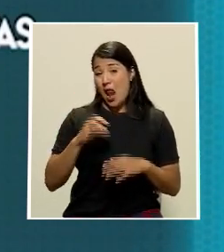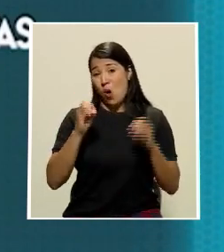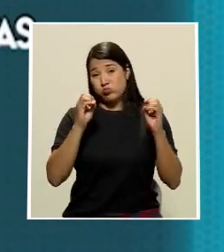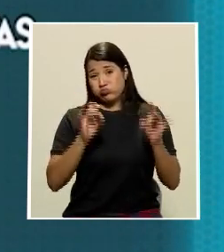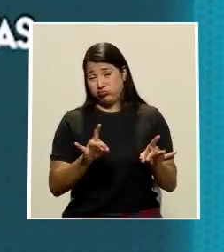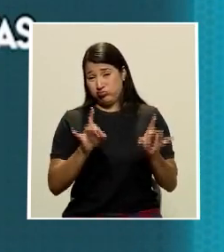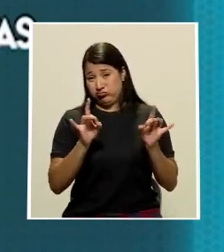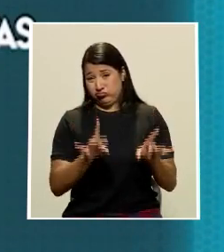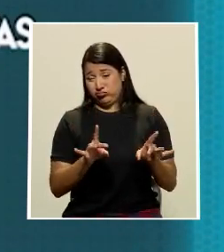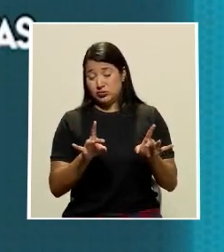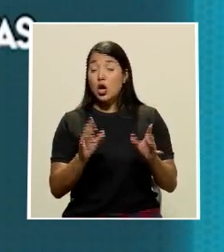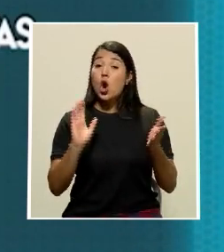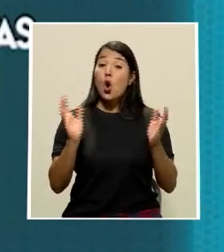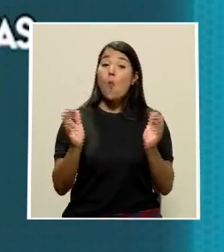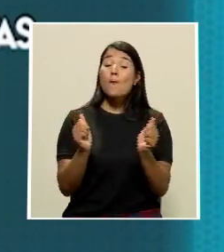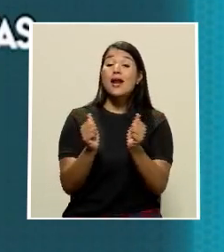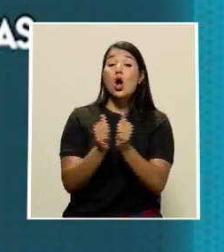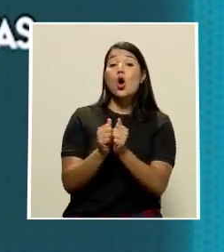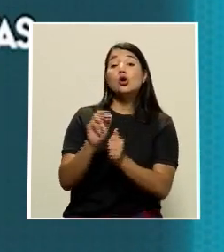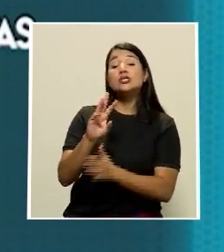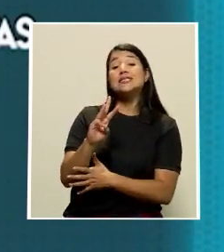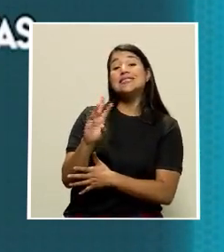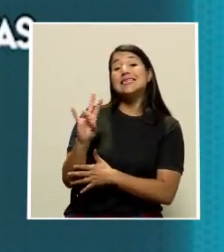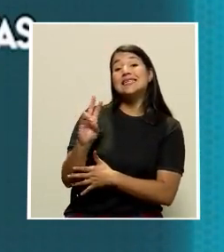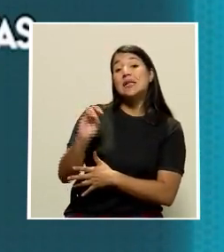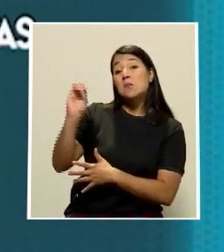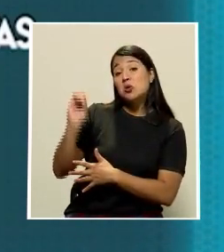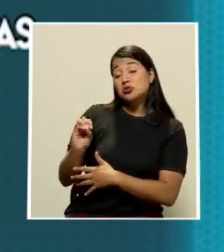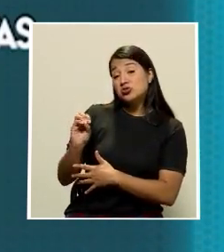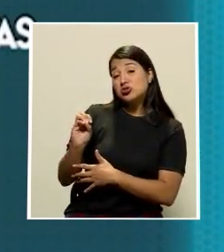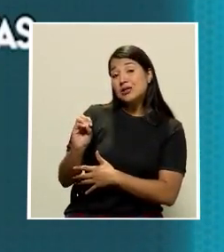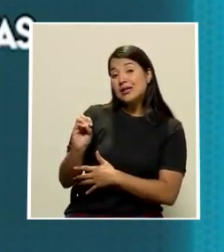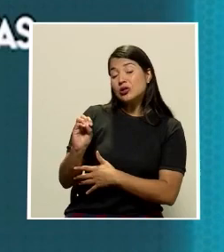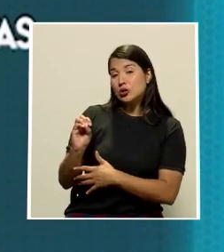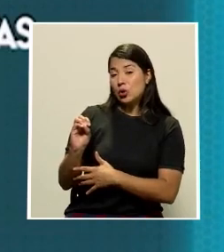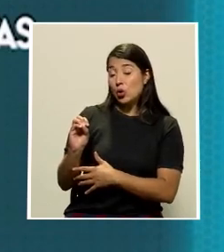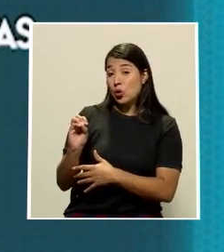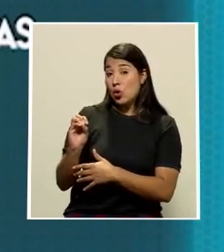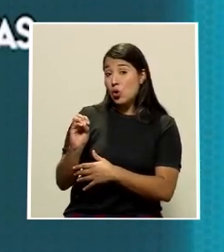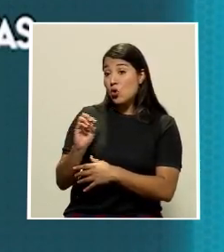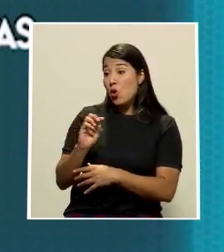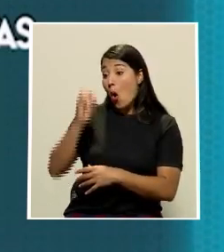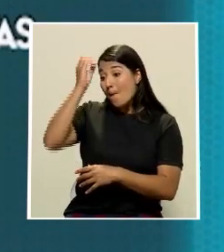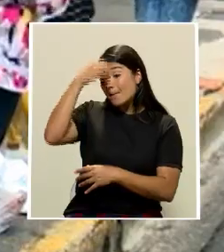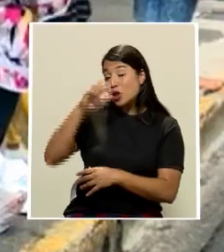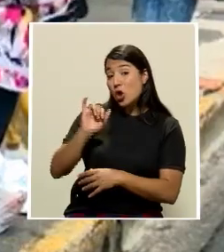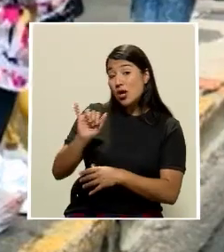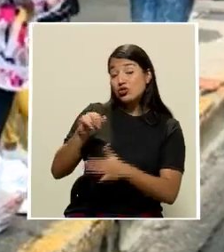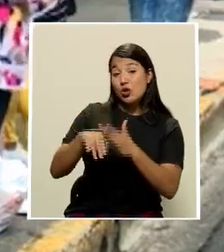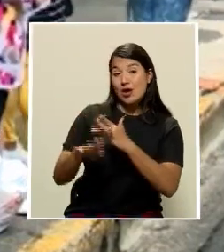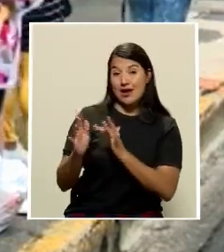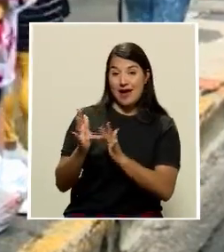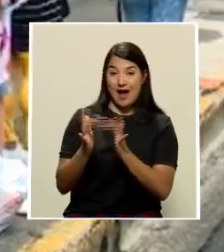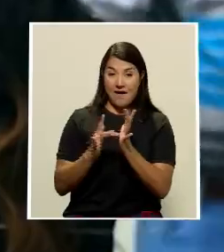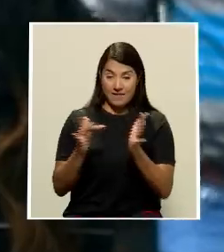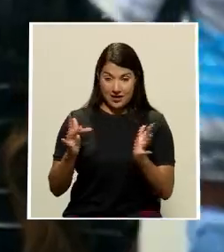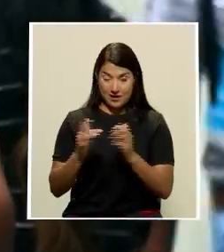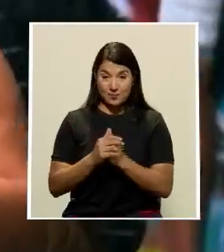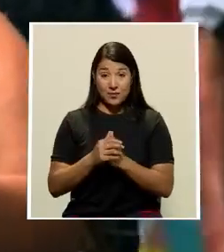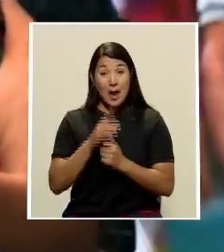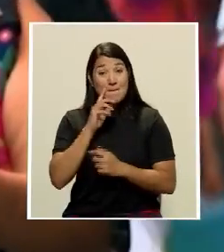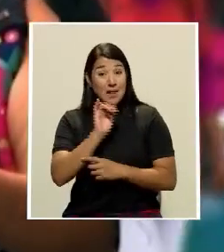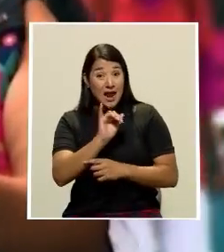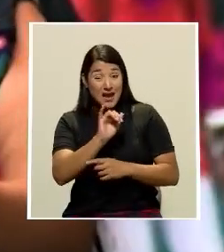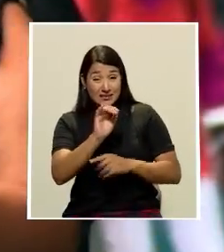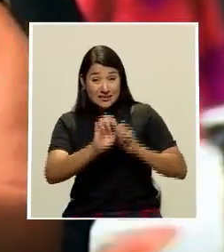mala, en comparación con el 67% que lo valoró así en el estudio realizado en abril anterior. Para esta valoración se toma